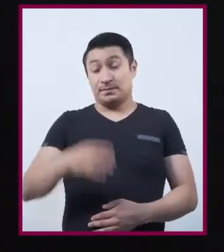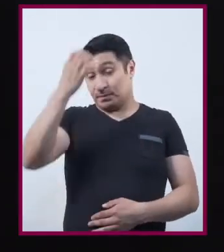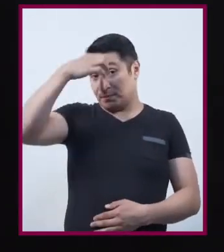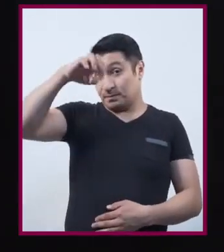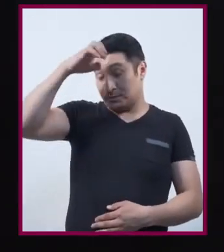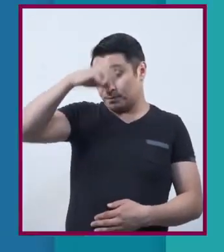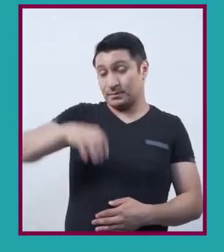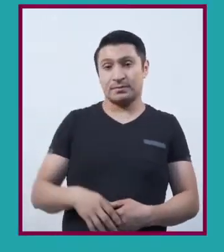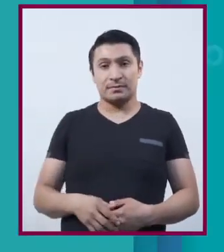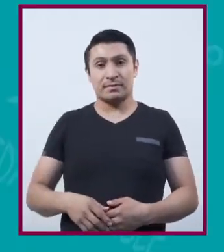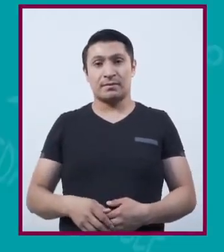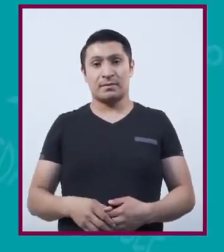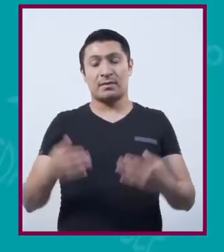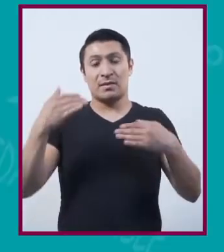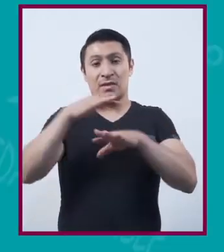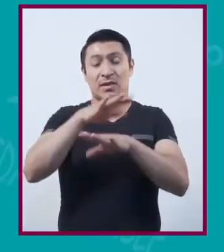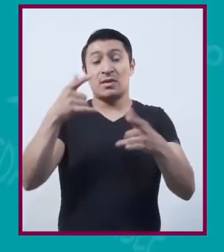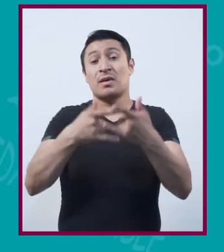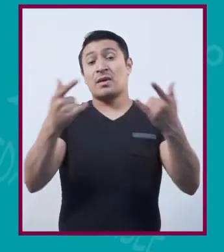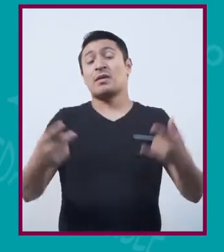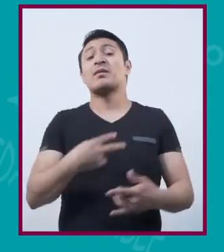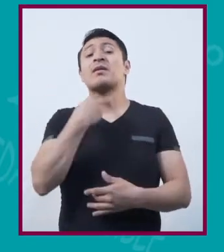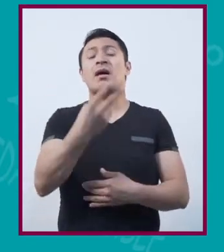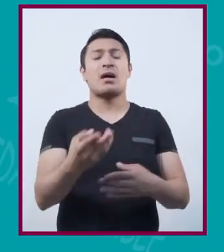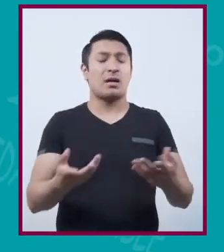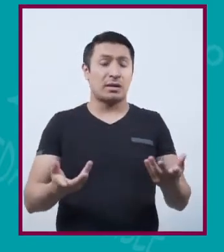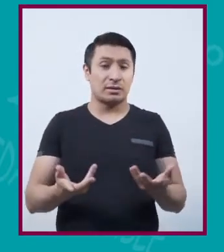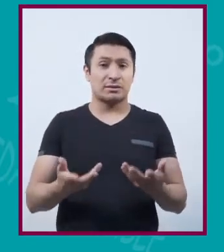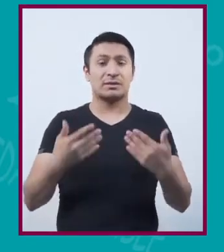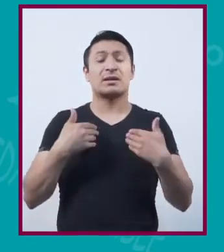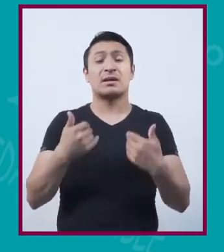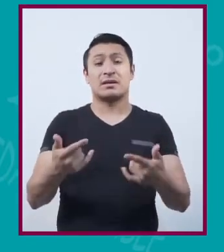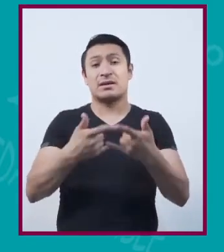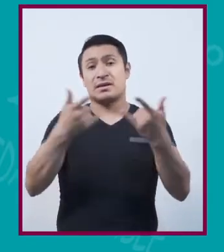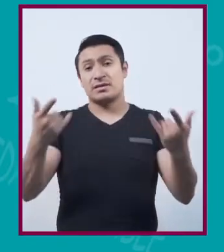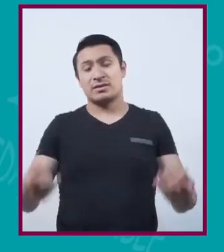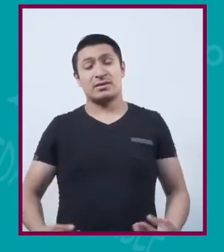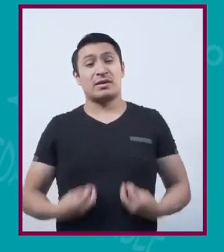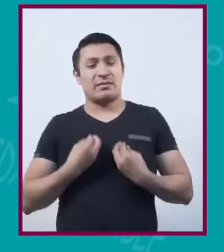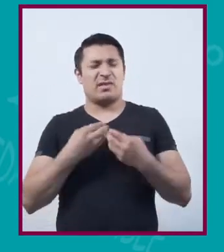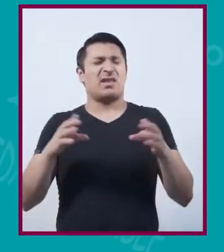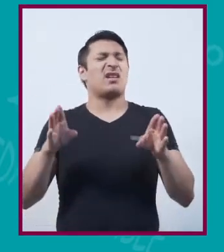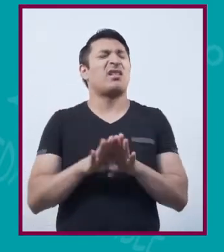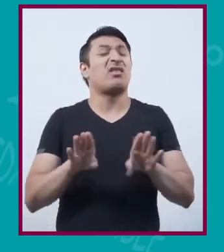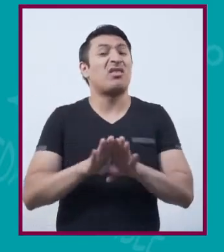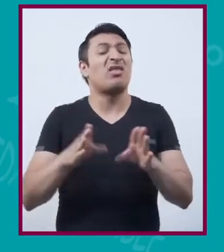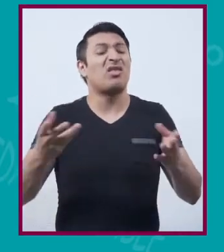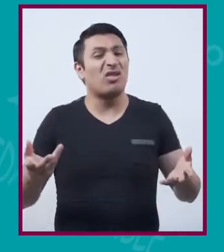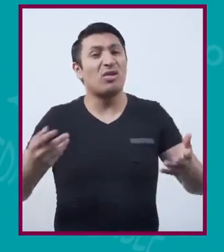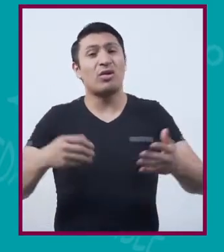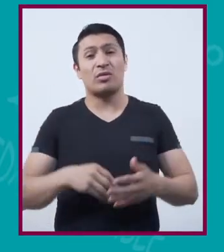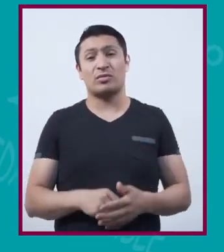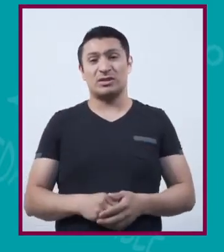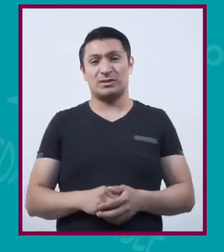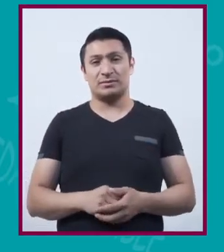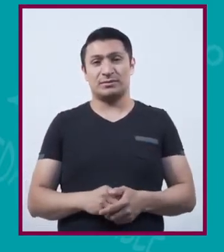de las narrativas. En el marco de la historia oral, ¿cómo se deben entender las historias de vida,